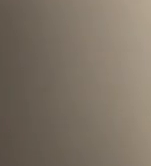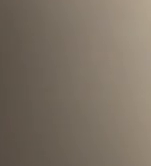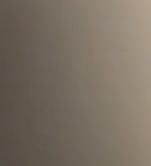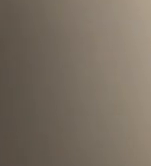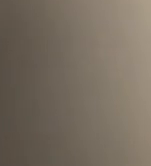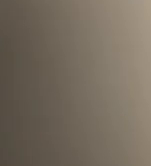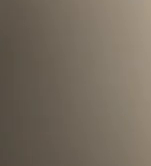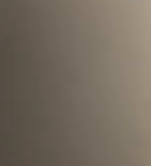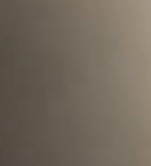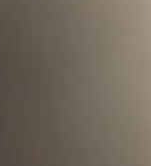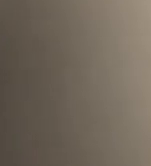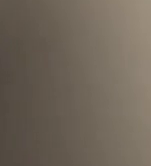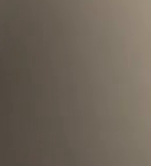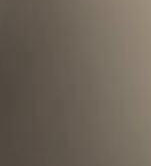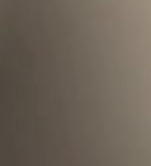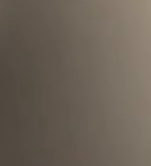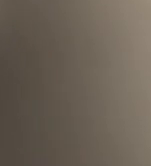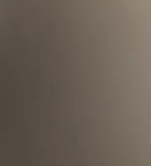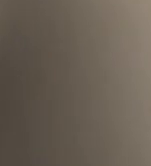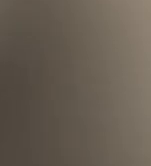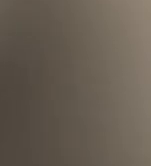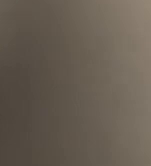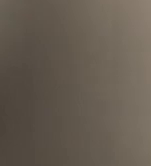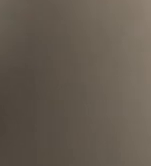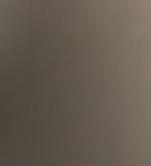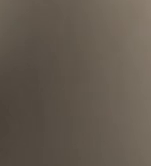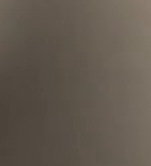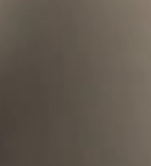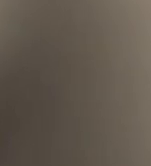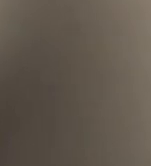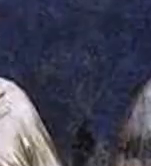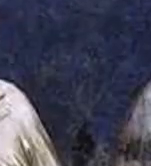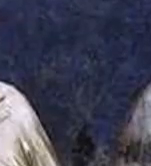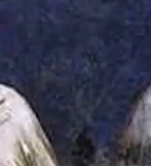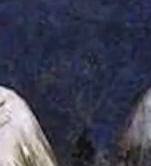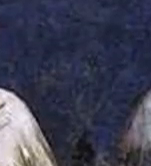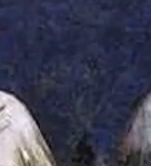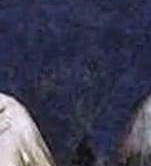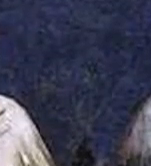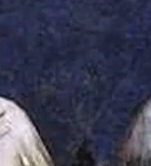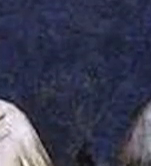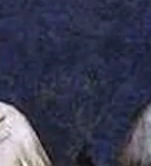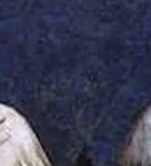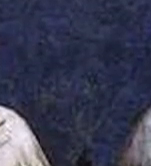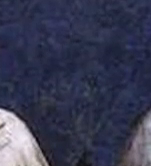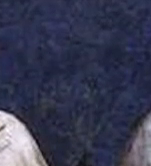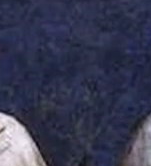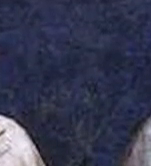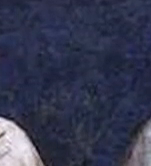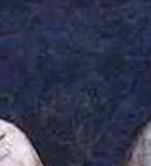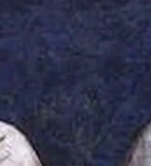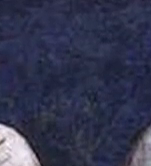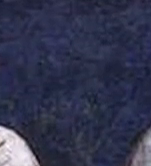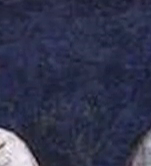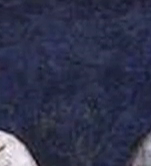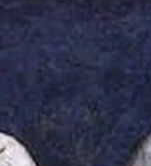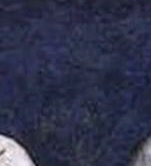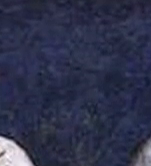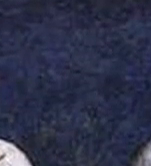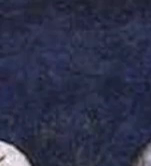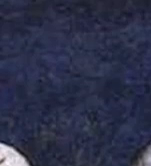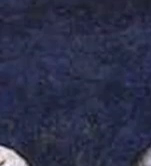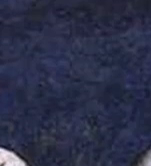Giotto, el maestro precursor de la pintura renacentista, fue un pintor y arquitecto italiano. Buscó crear más realismo y emoción humana de lo que se había visto